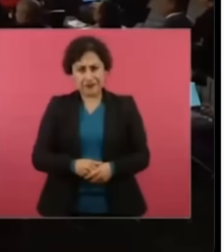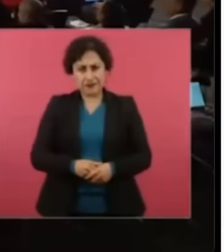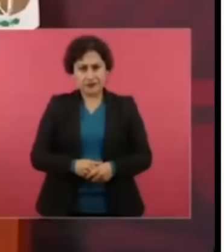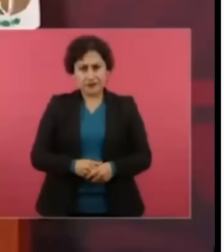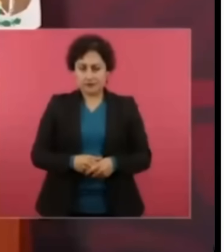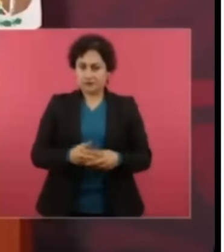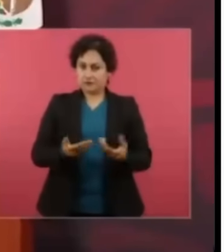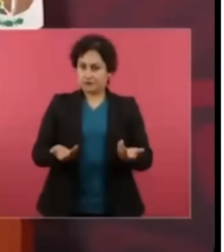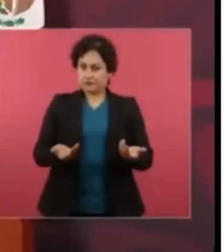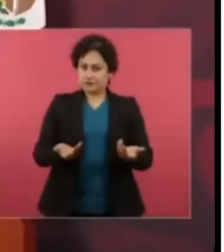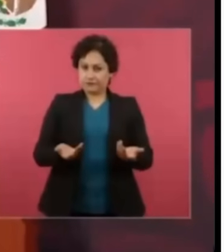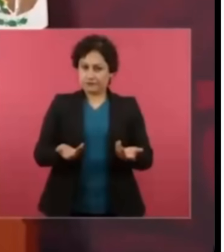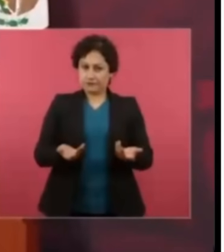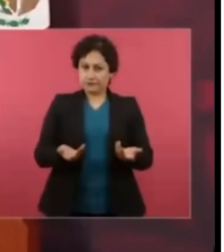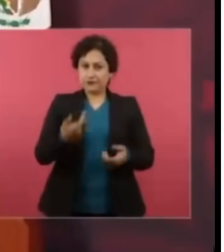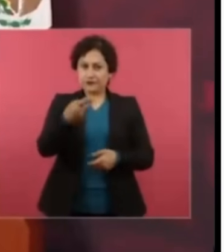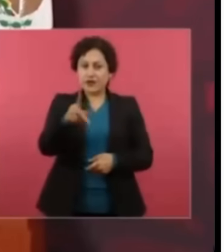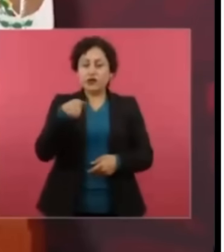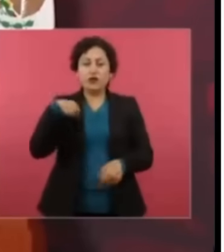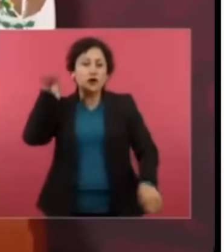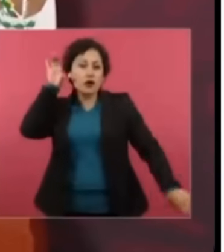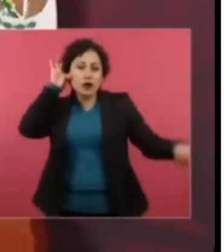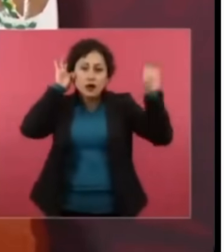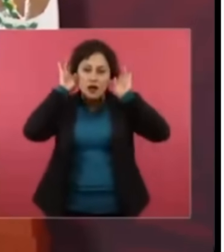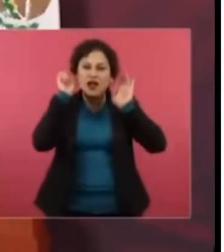Pero qué cosa que escuché